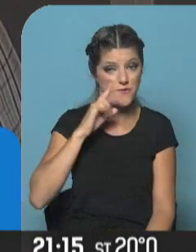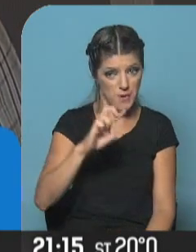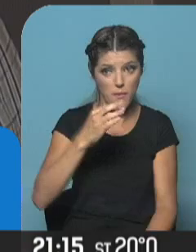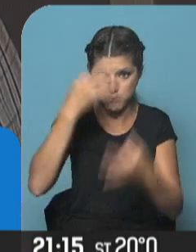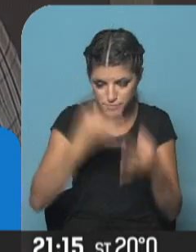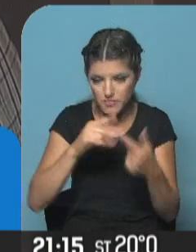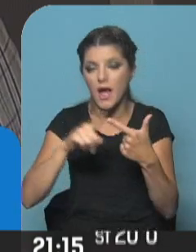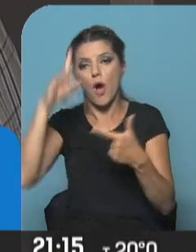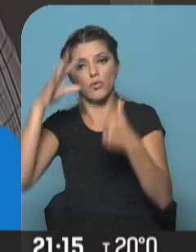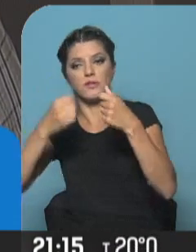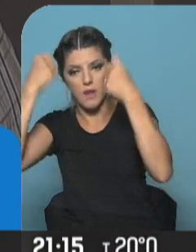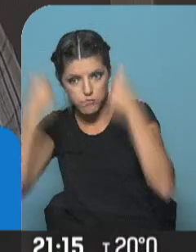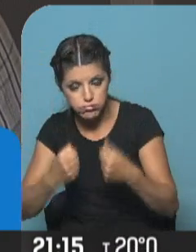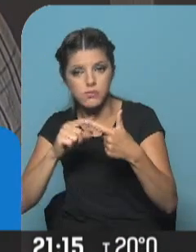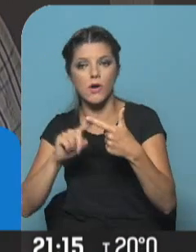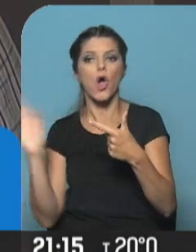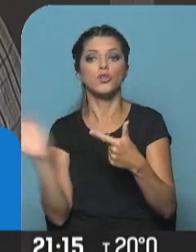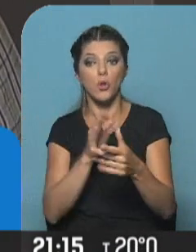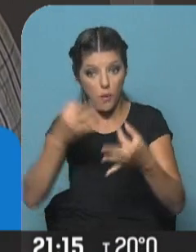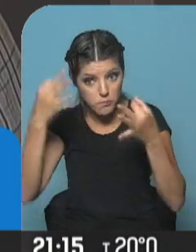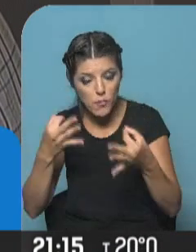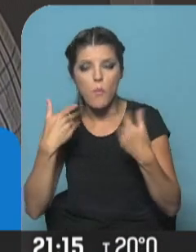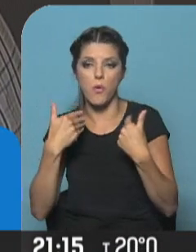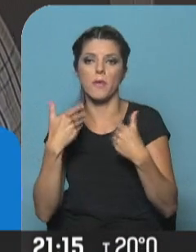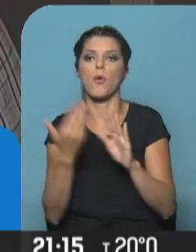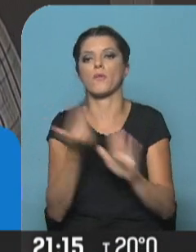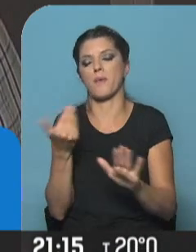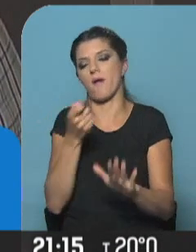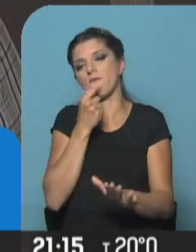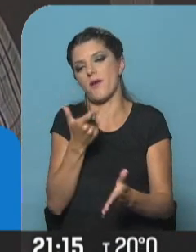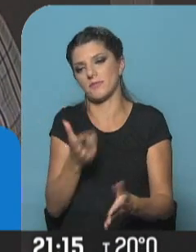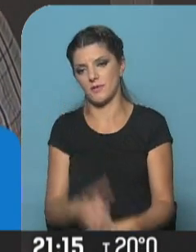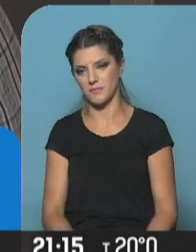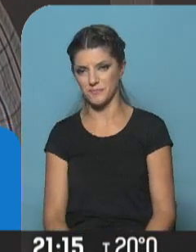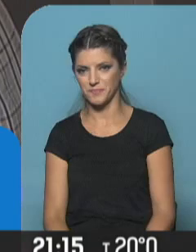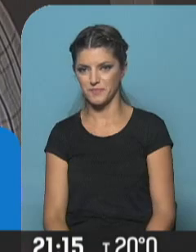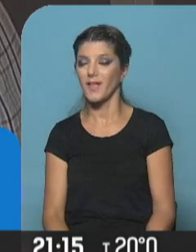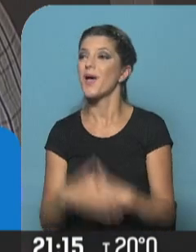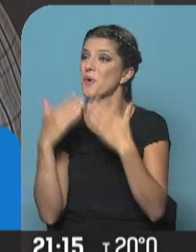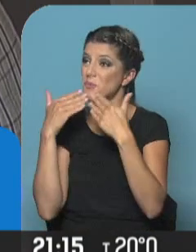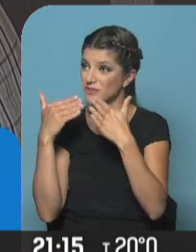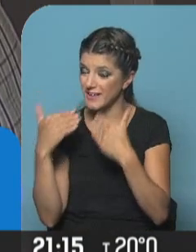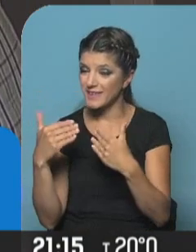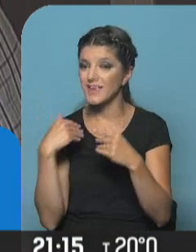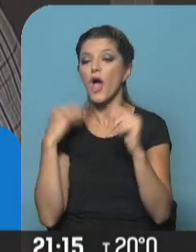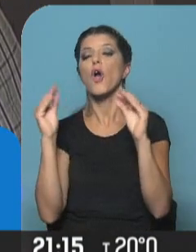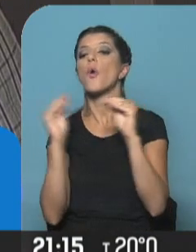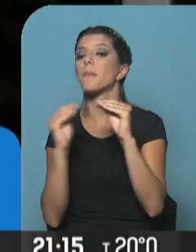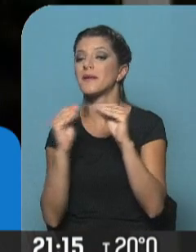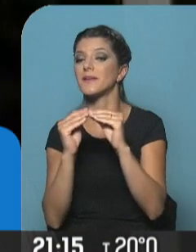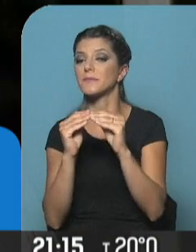financiera haciendo lo que tienen que hacer, se puede recuperar bastante fácil. Bien, diputado, le agradecemos, y Marta Perín cierra desde allí. Marta.